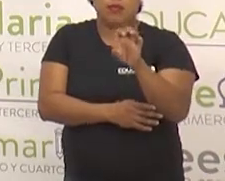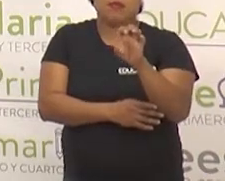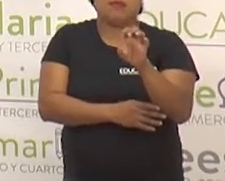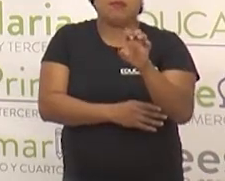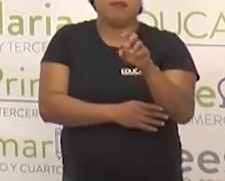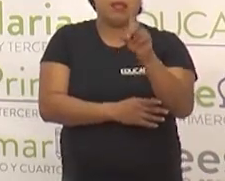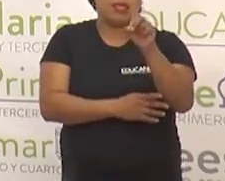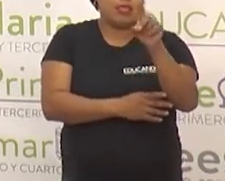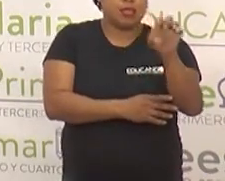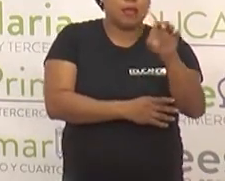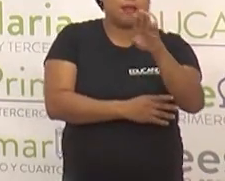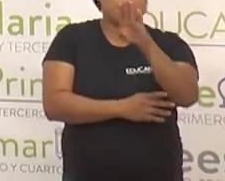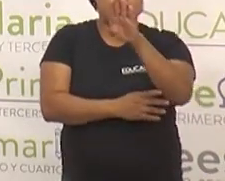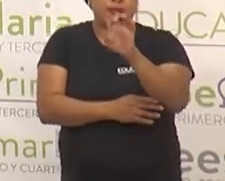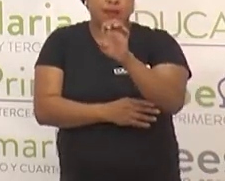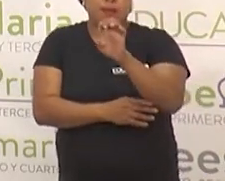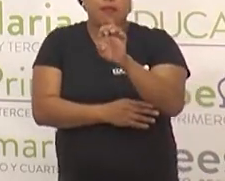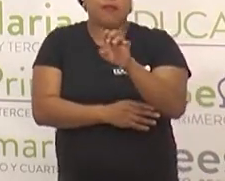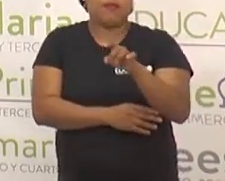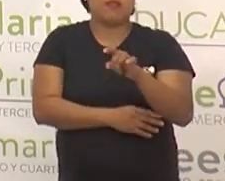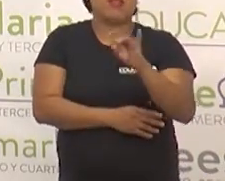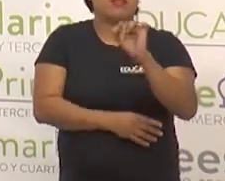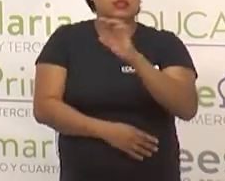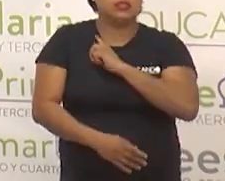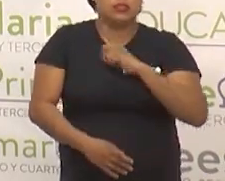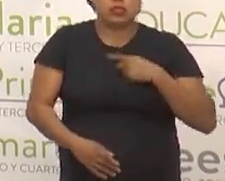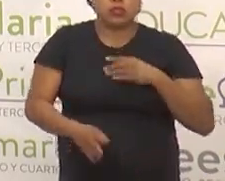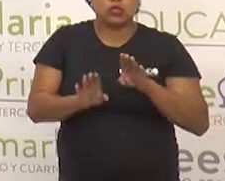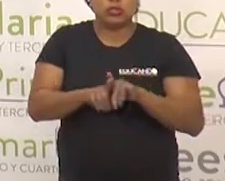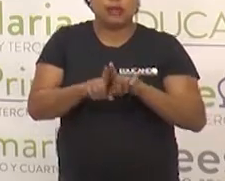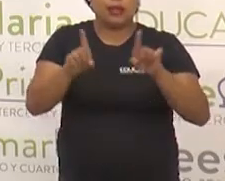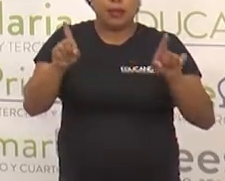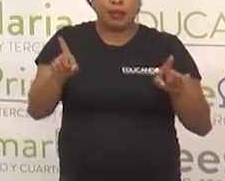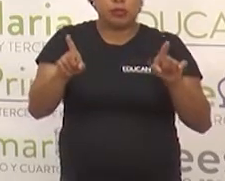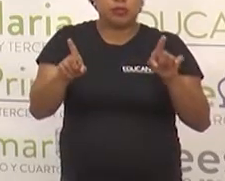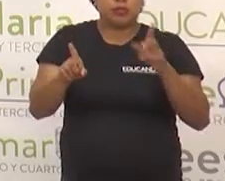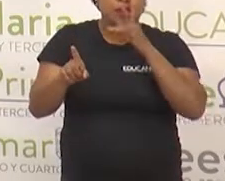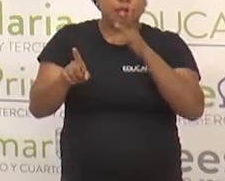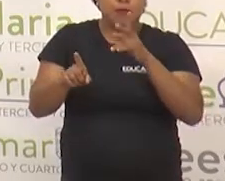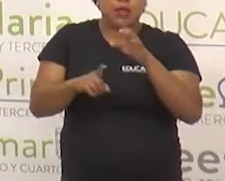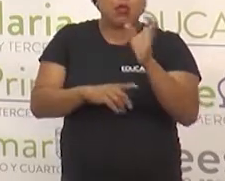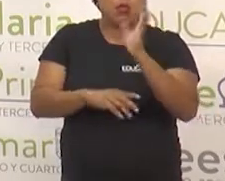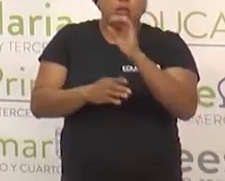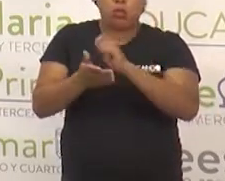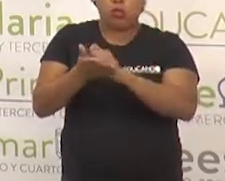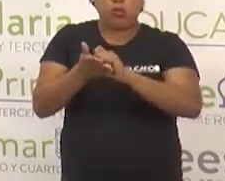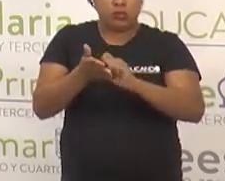Deben. Y si separamos la palabra deben al escribirla,